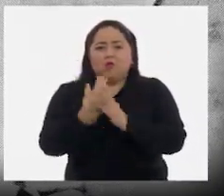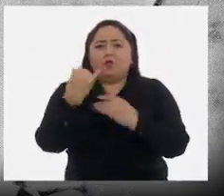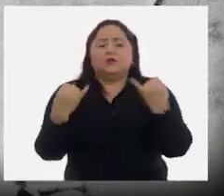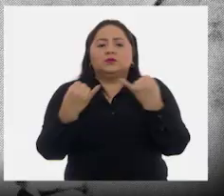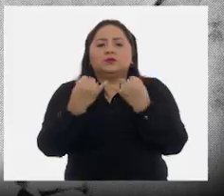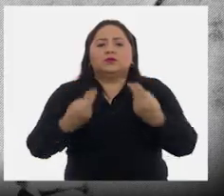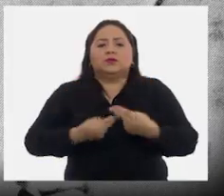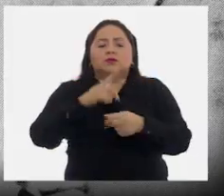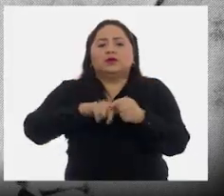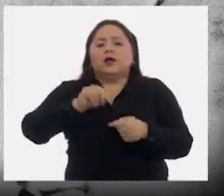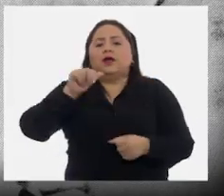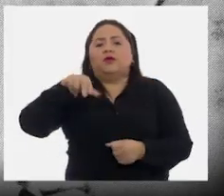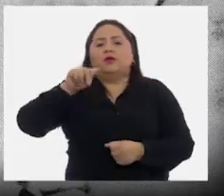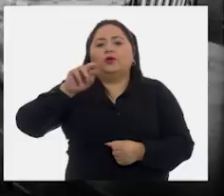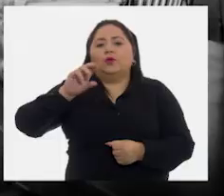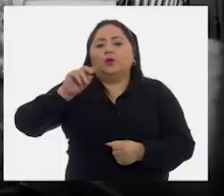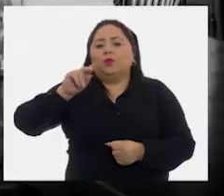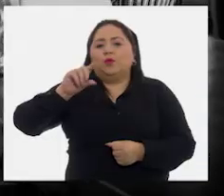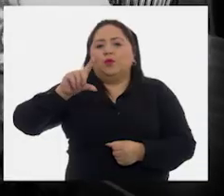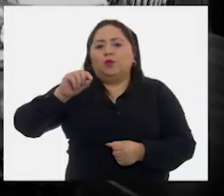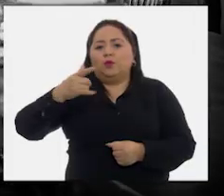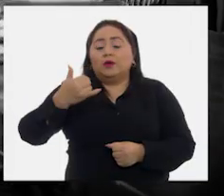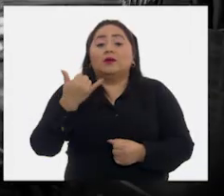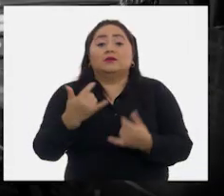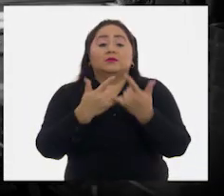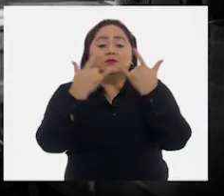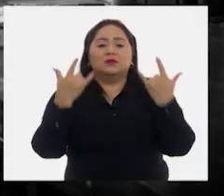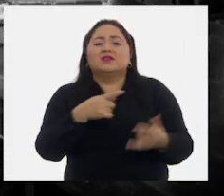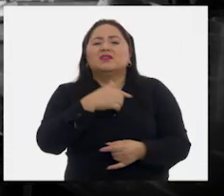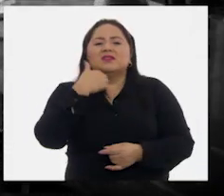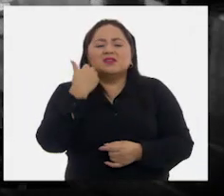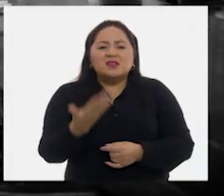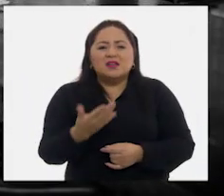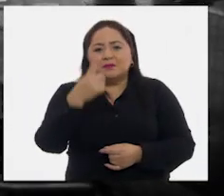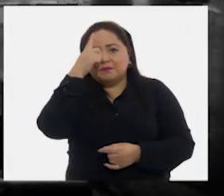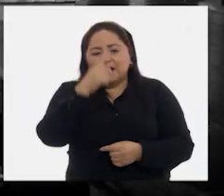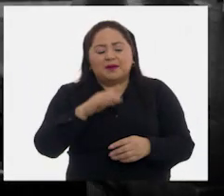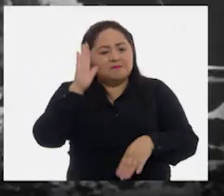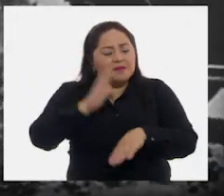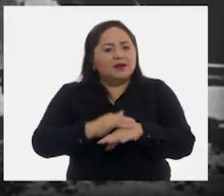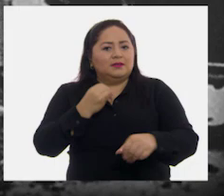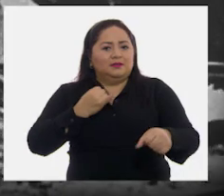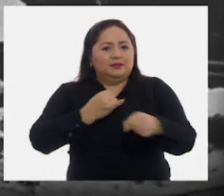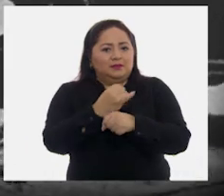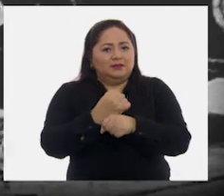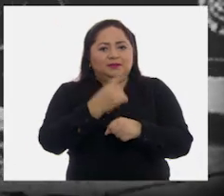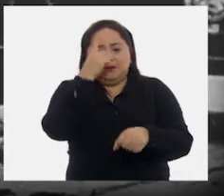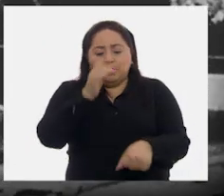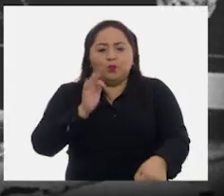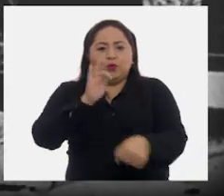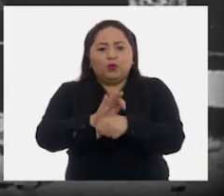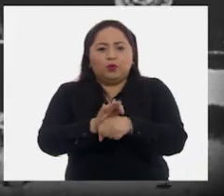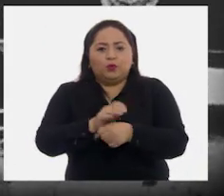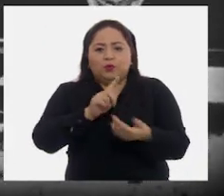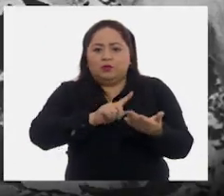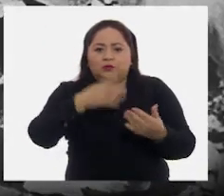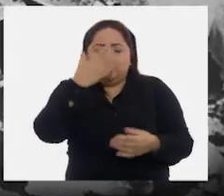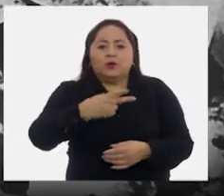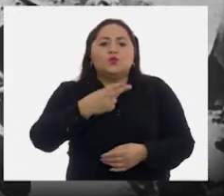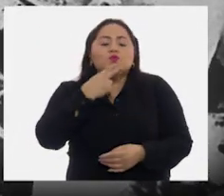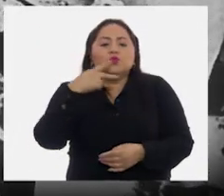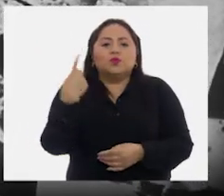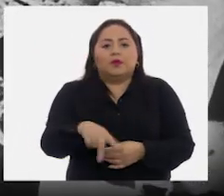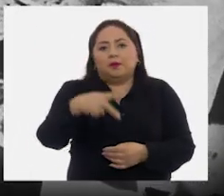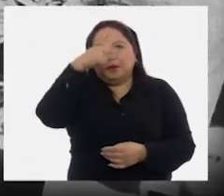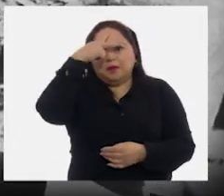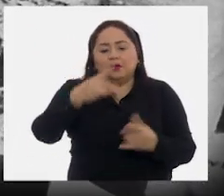Instituto Nacional de Antropología e Historia, con el propósito de garantizar la investigación, protección y difusión del patrimonio